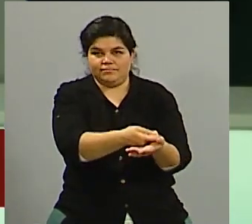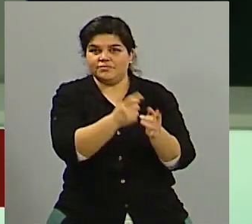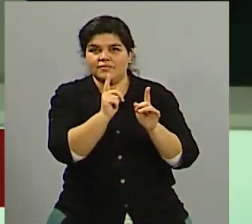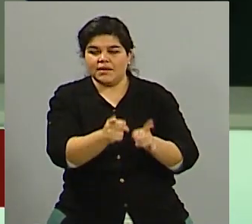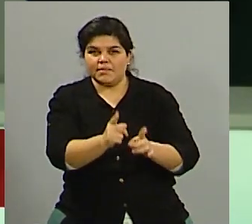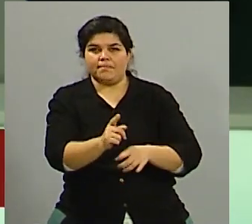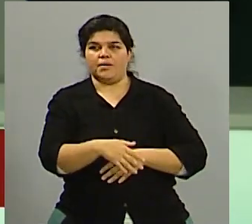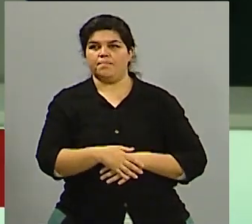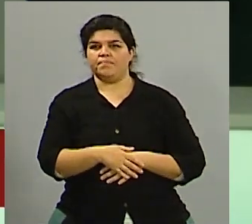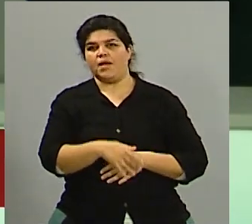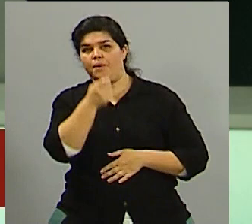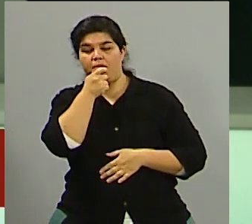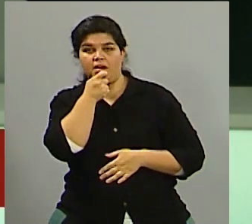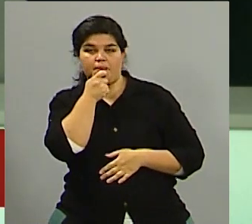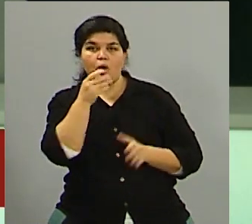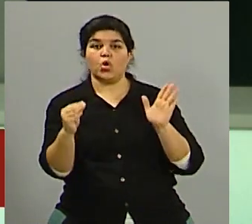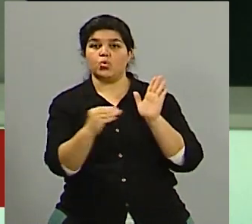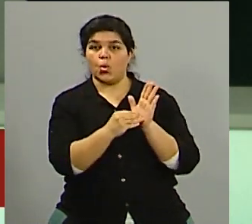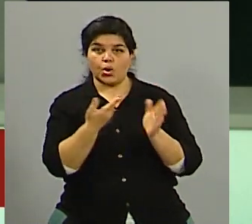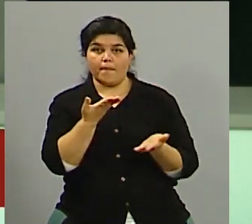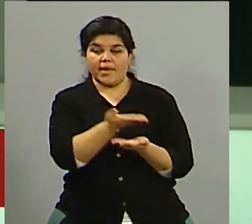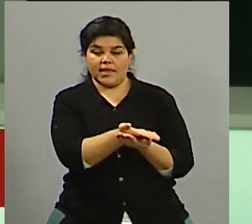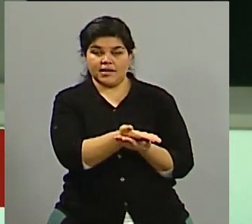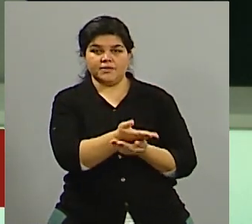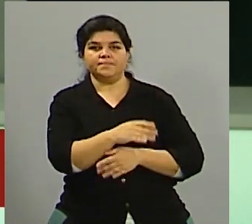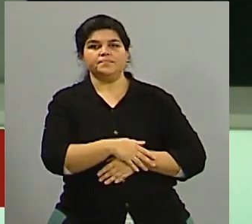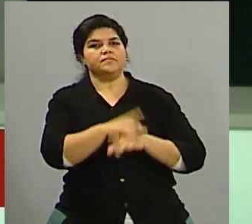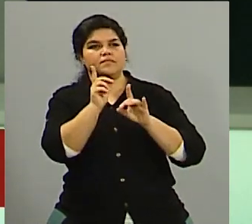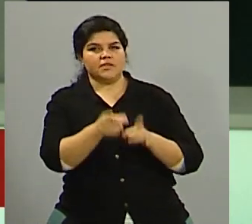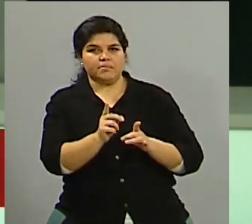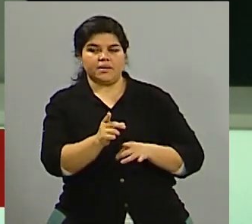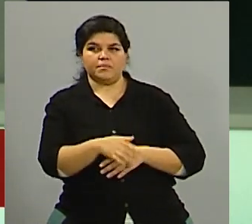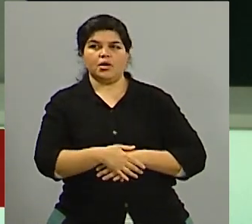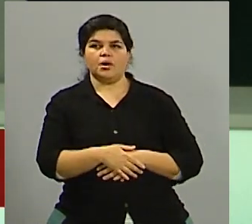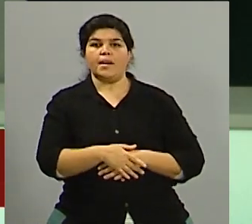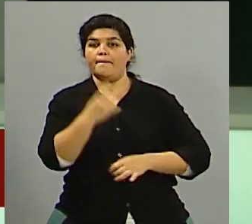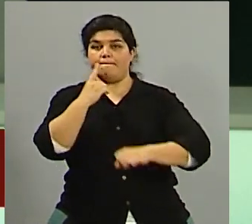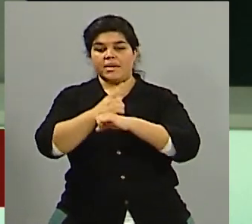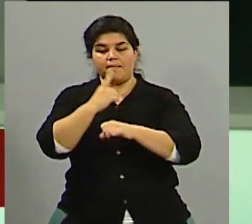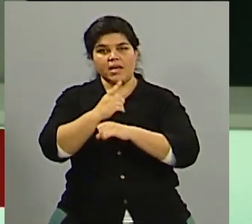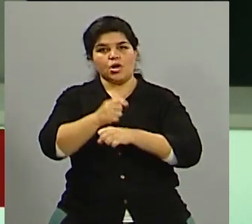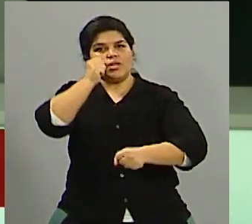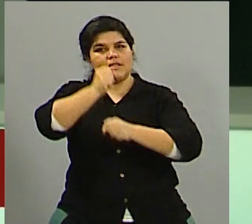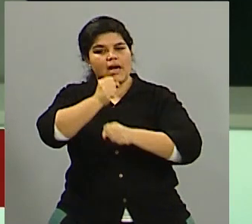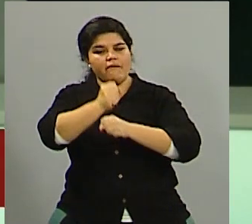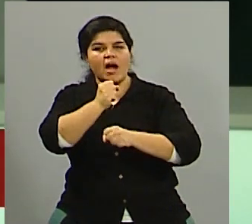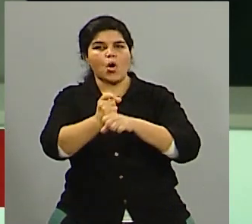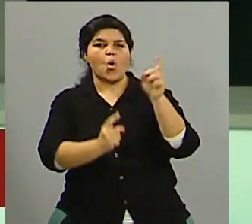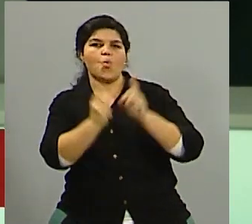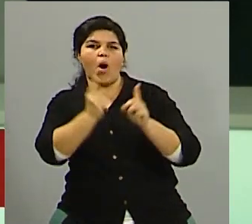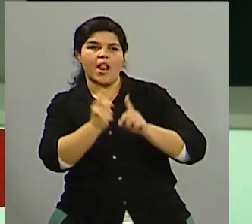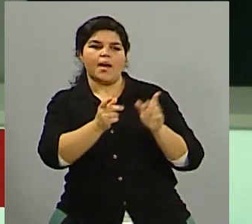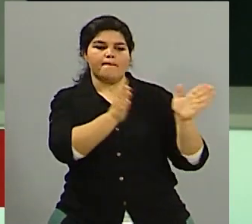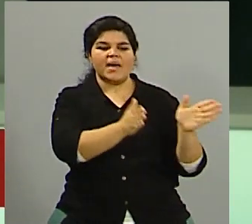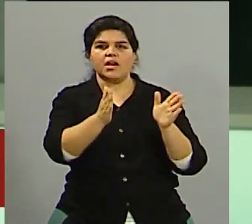Rápidamente uno pide un turno para ir a la oficina del ANSES. Lo primero que se hace en el ANSES es ver el historial laboral, ver los periodos de aportes que le faltan.